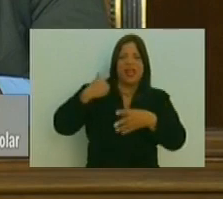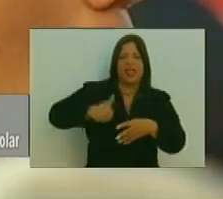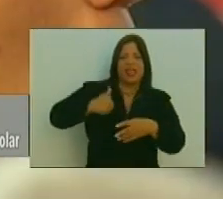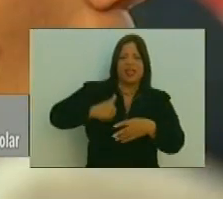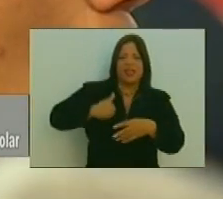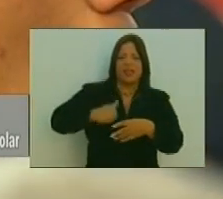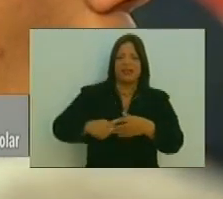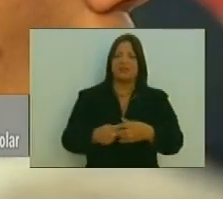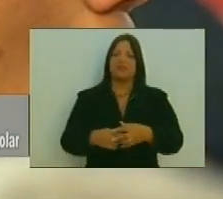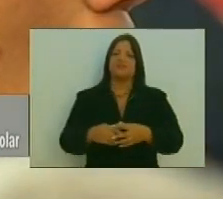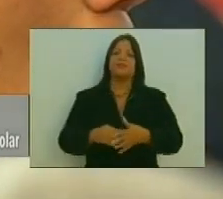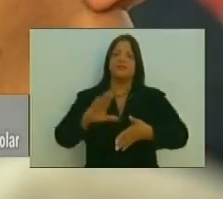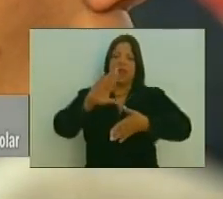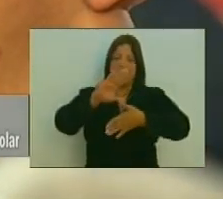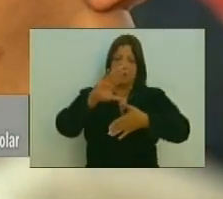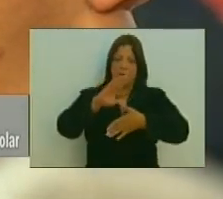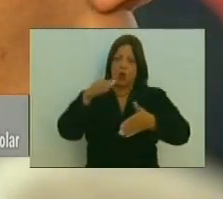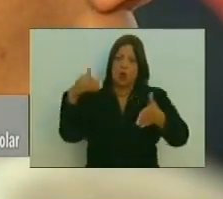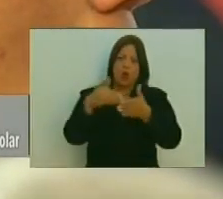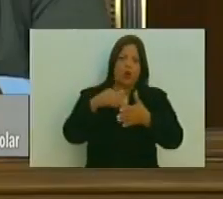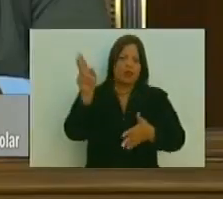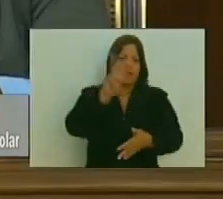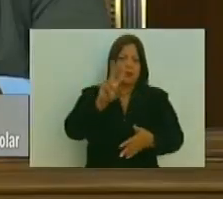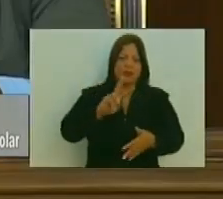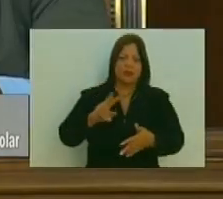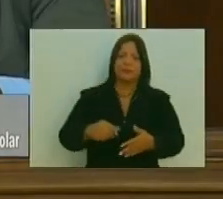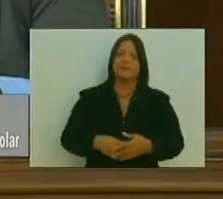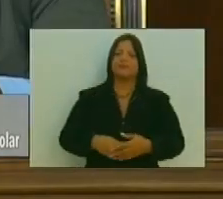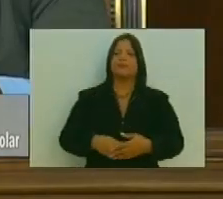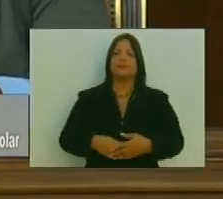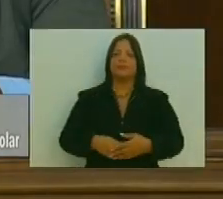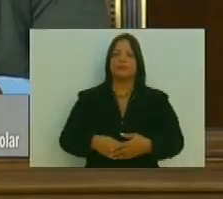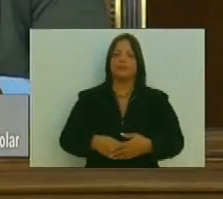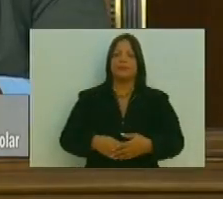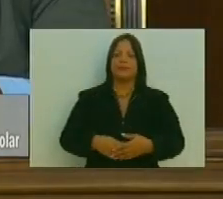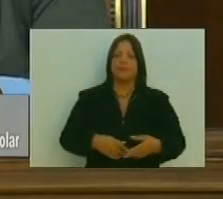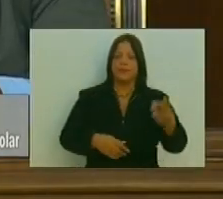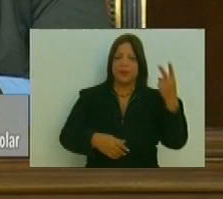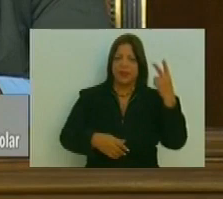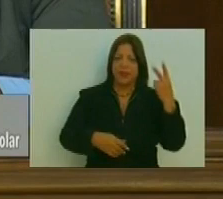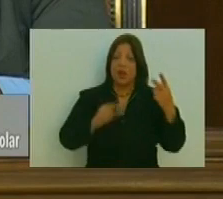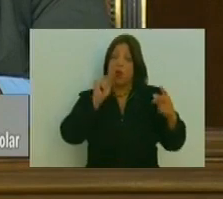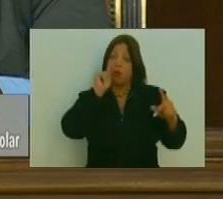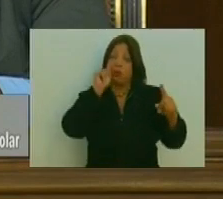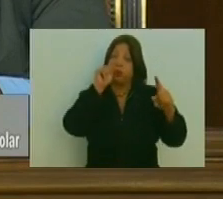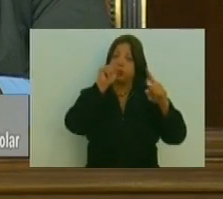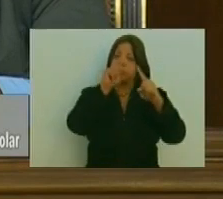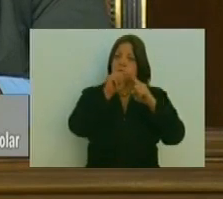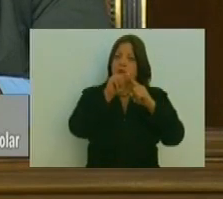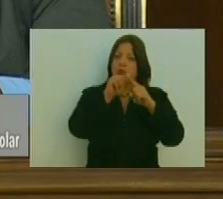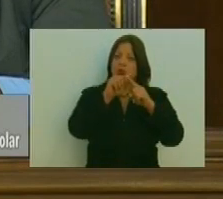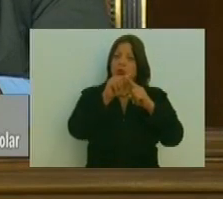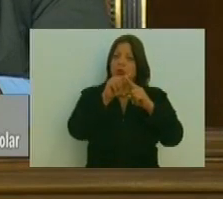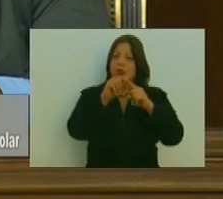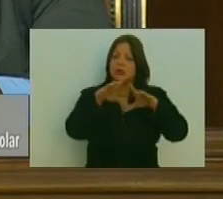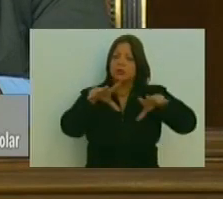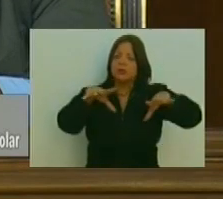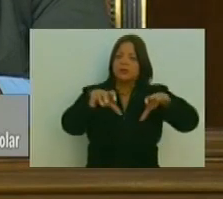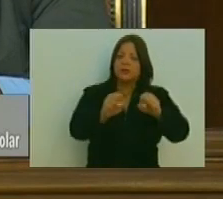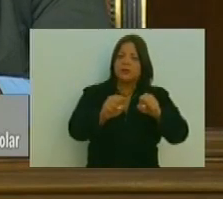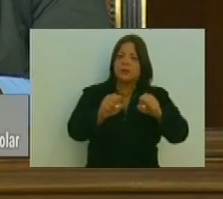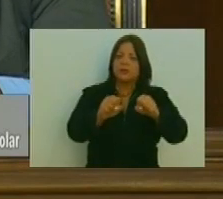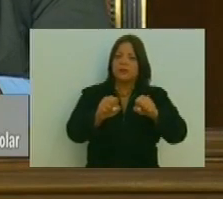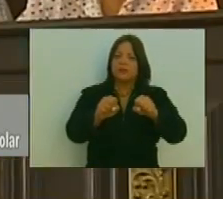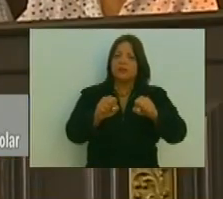Estados Unidos de América en contra de la República Bolivariana de Venezuela, con la finalidad de intervenir